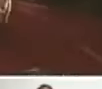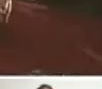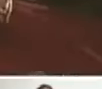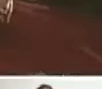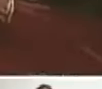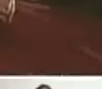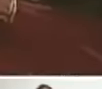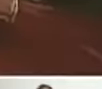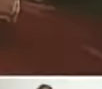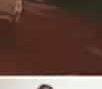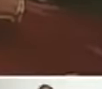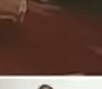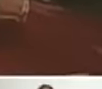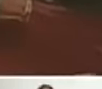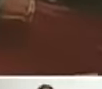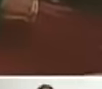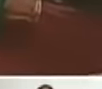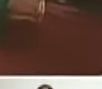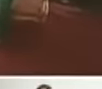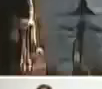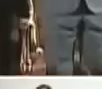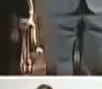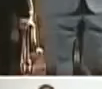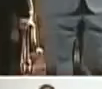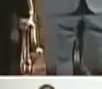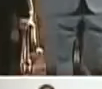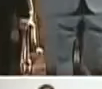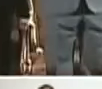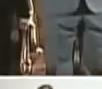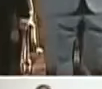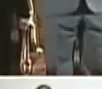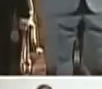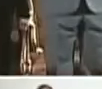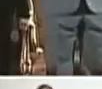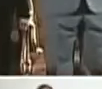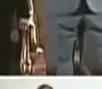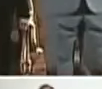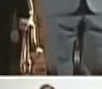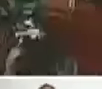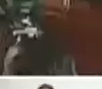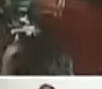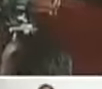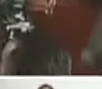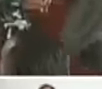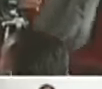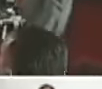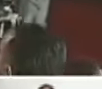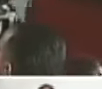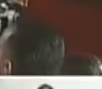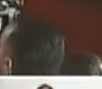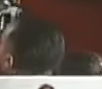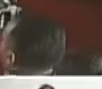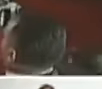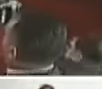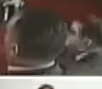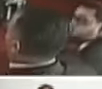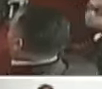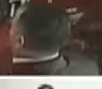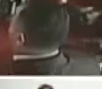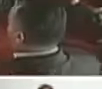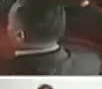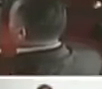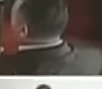de nuestros libertadores, del padre de la patria, Simón Bolívar. Lo juro, ha dicho el presidente